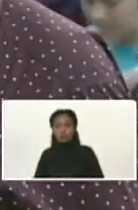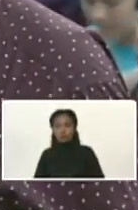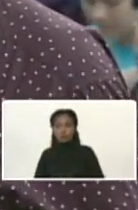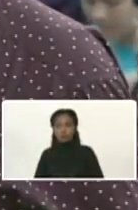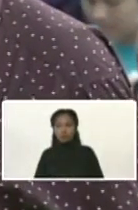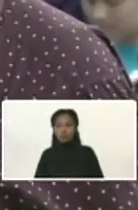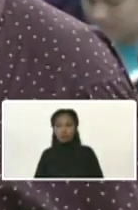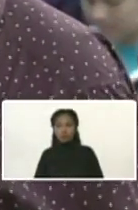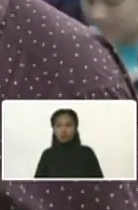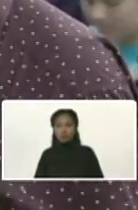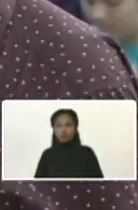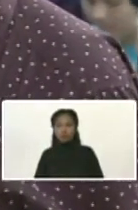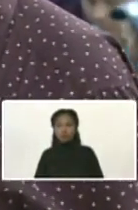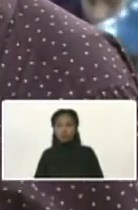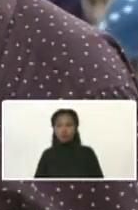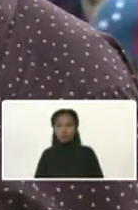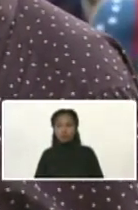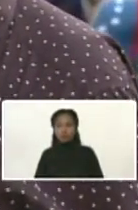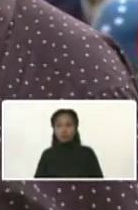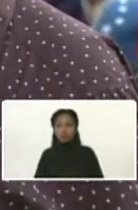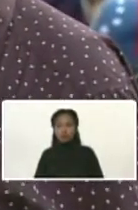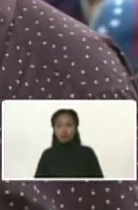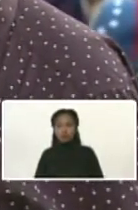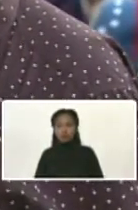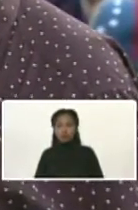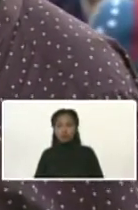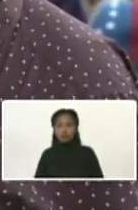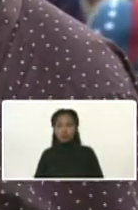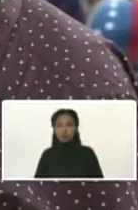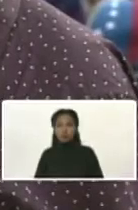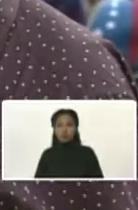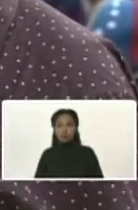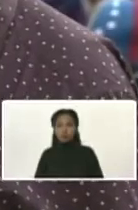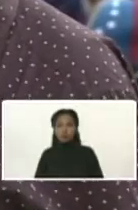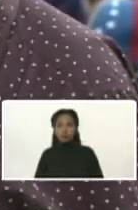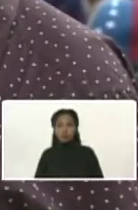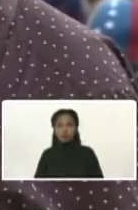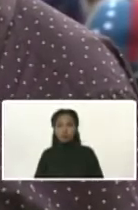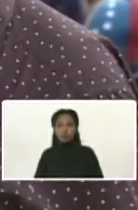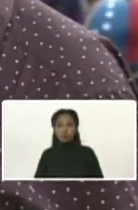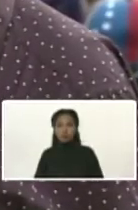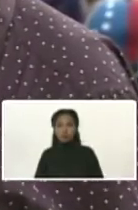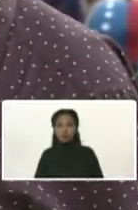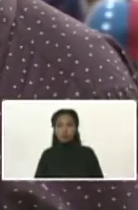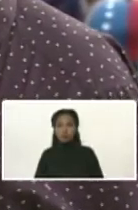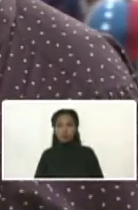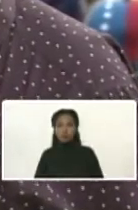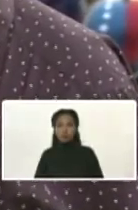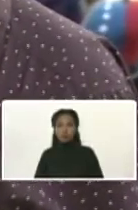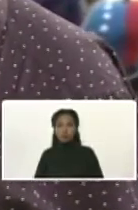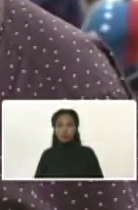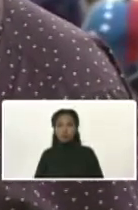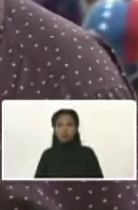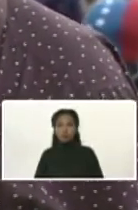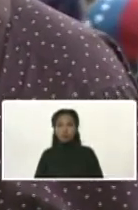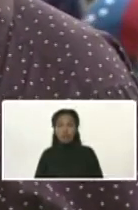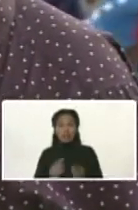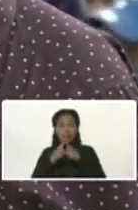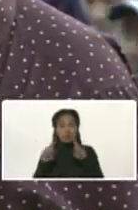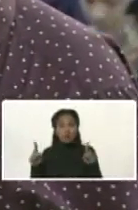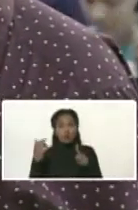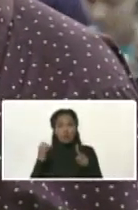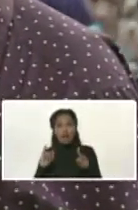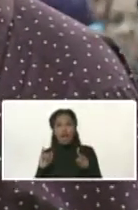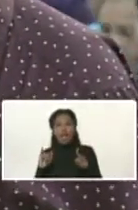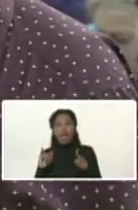El fossé que había entre l'Afrique y los afrodescendientes. La división que había